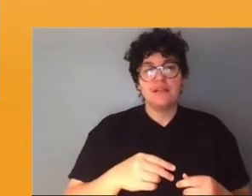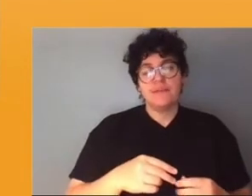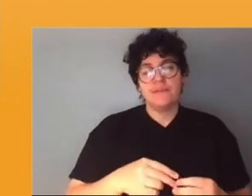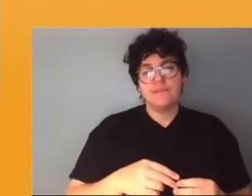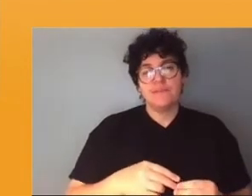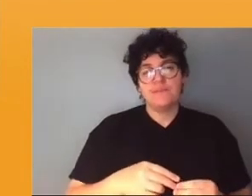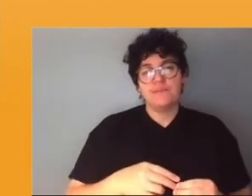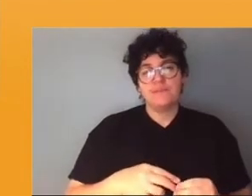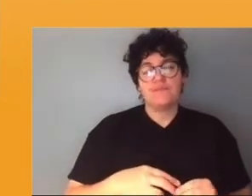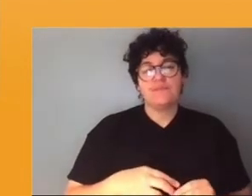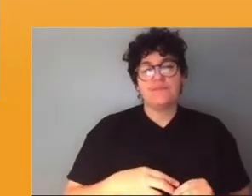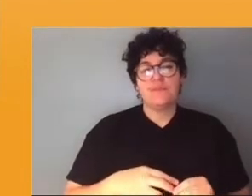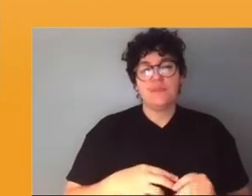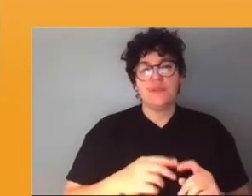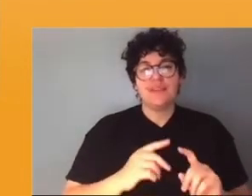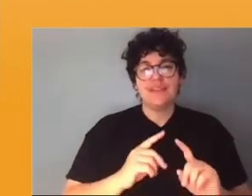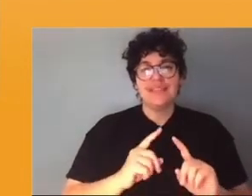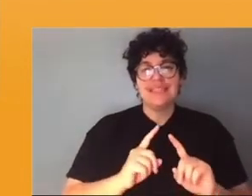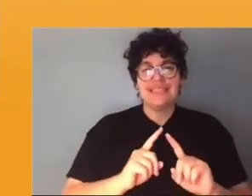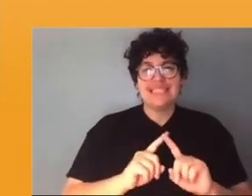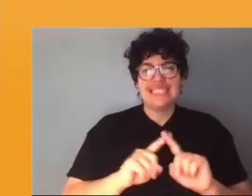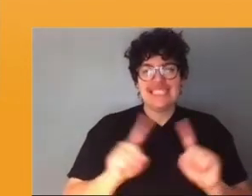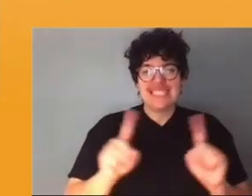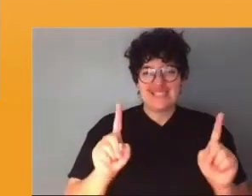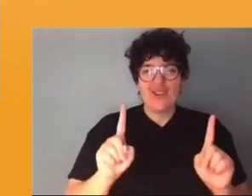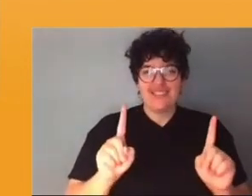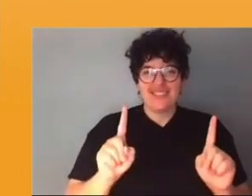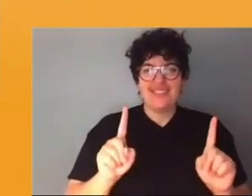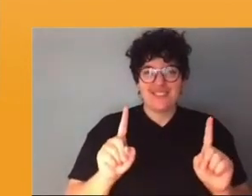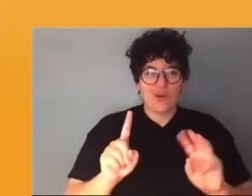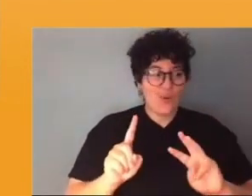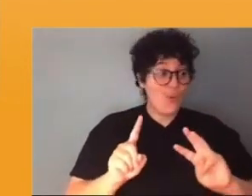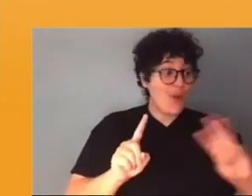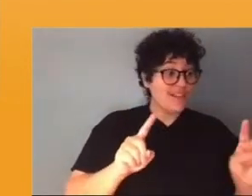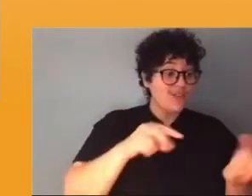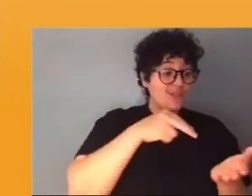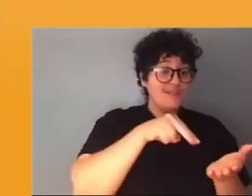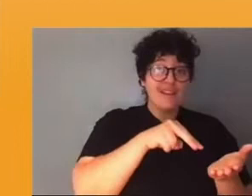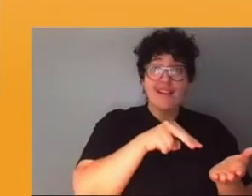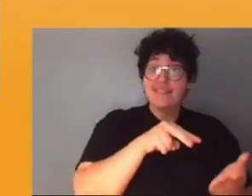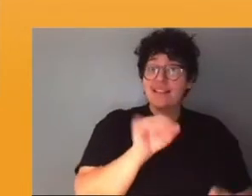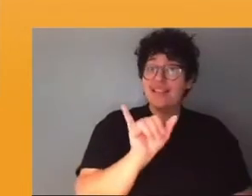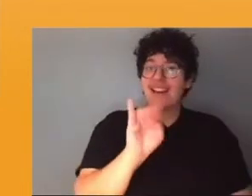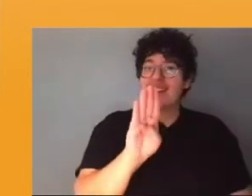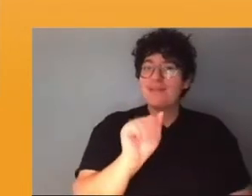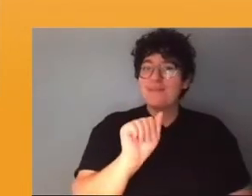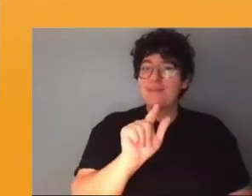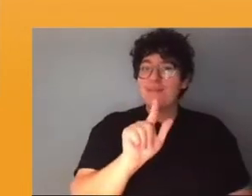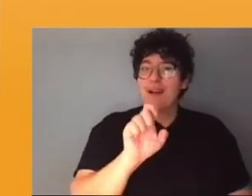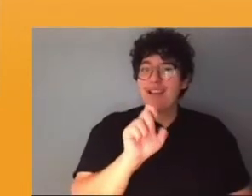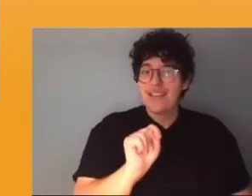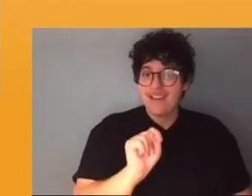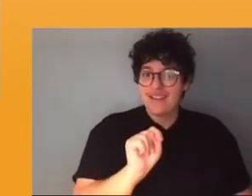la diferencia entre baile occidental como